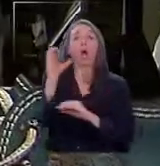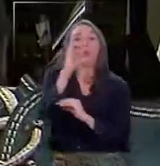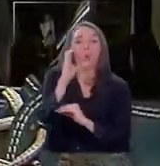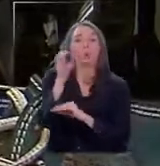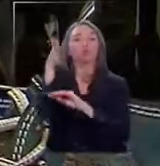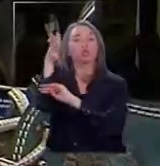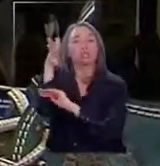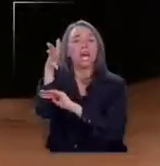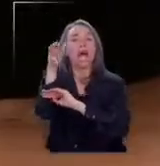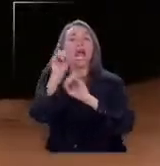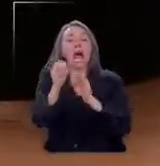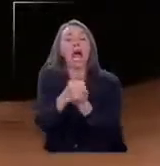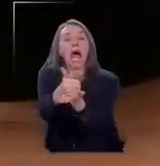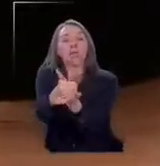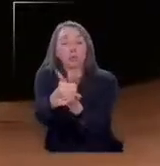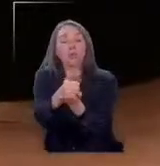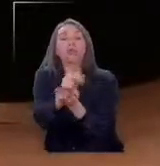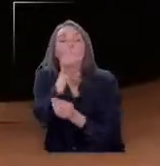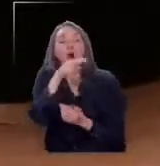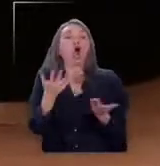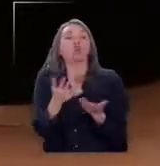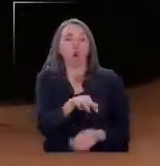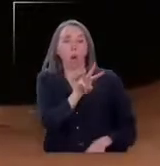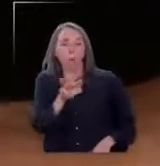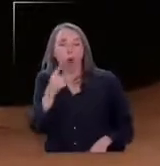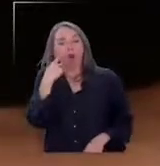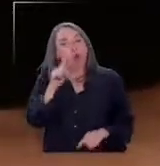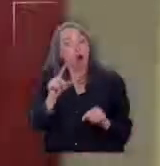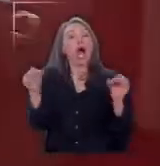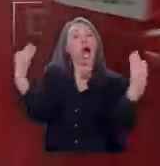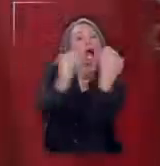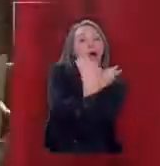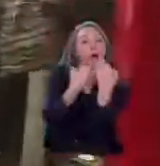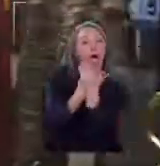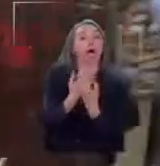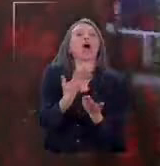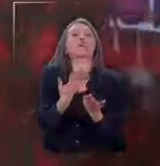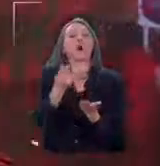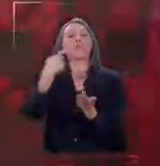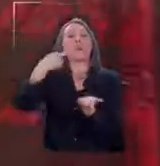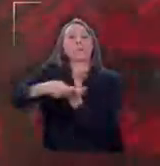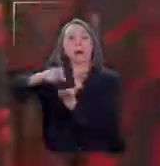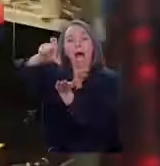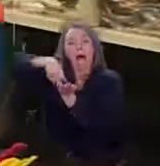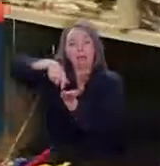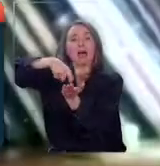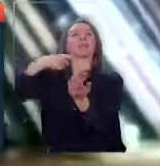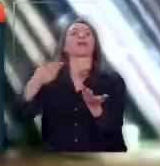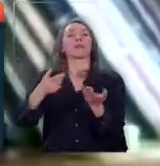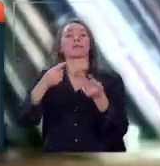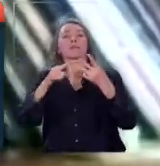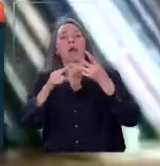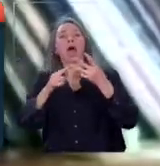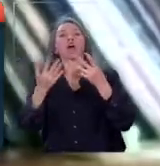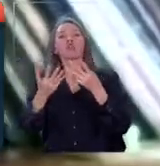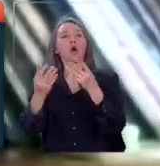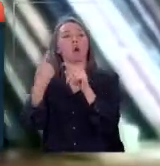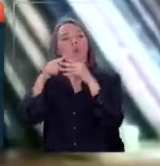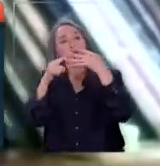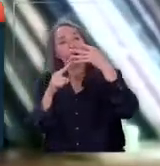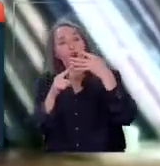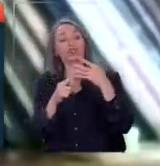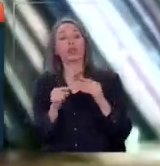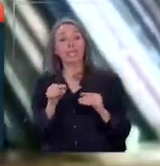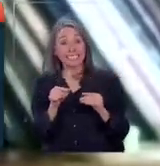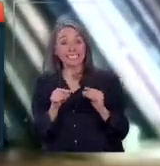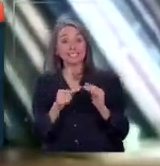conocimientos En plataformas medios de pago marketing digital entre otros esto yo creo que va a ser un impulso obligatorio